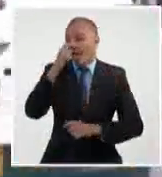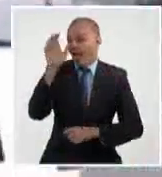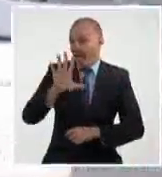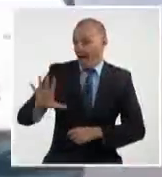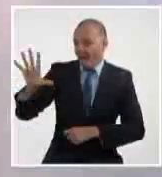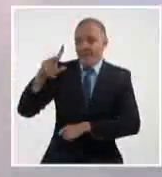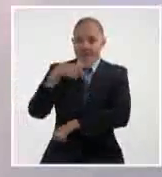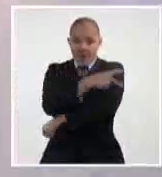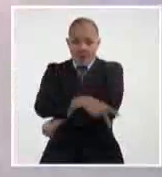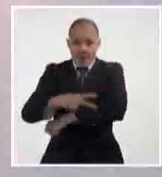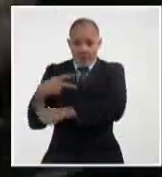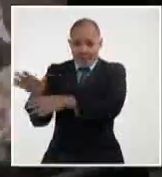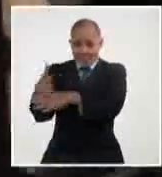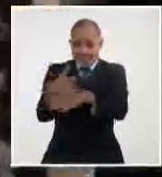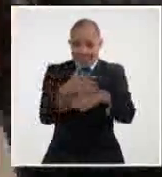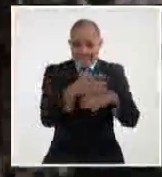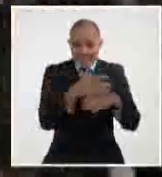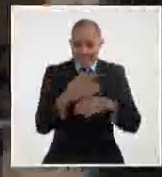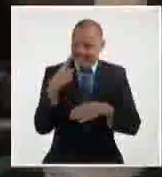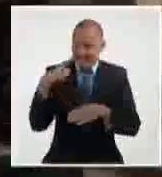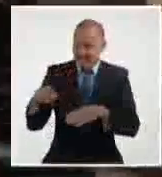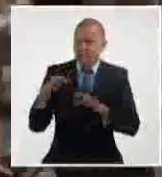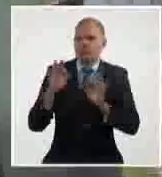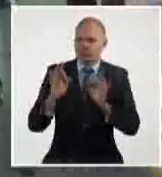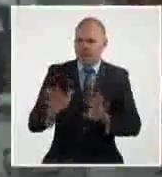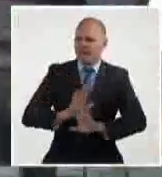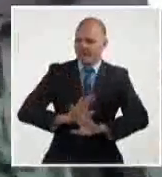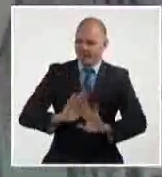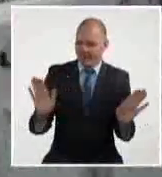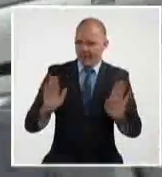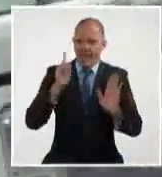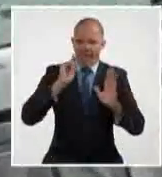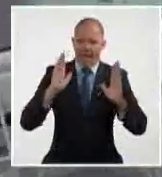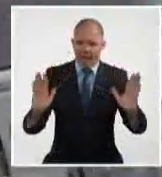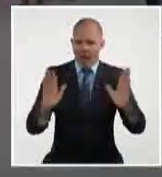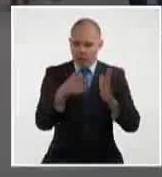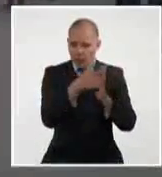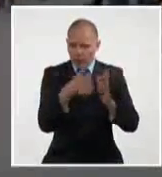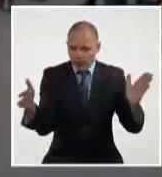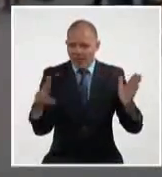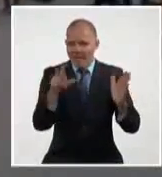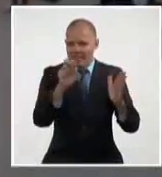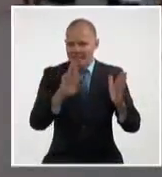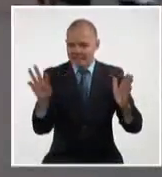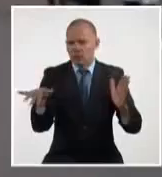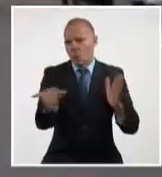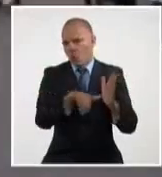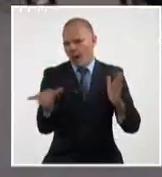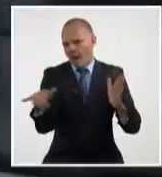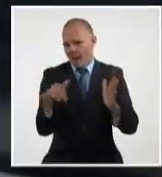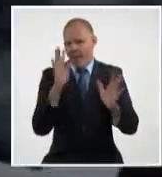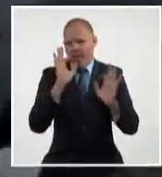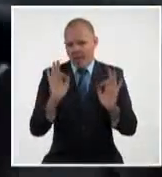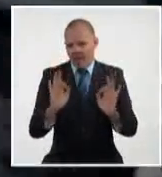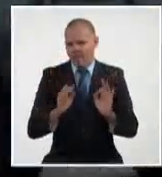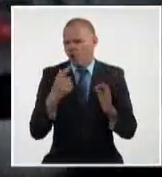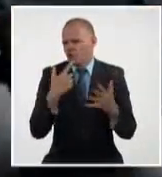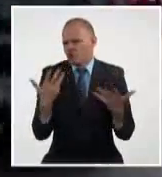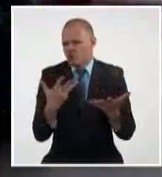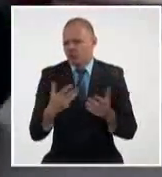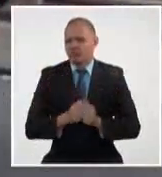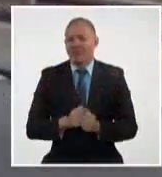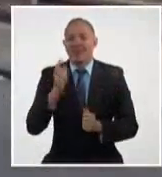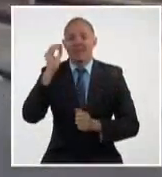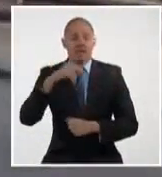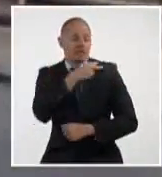un proceso recurrente que se reitera en 2023. Las débiles estructuras estatales, el obligado pago